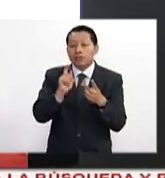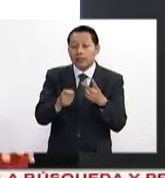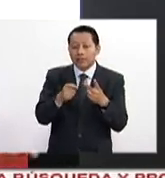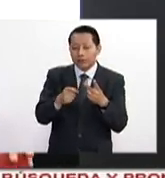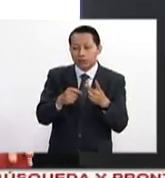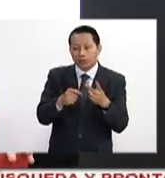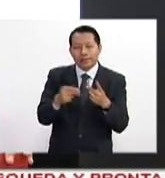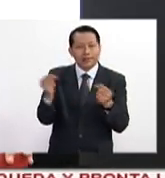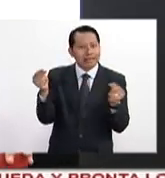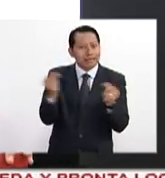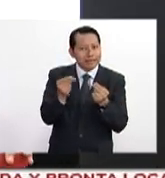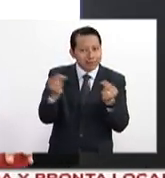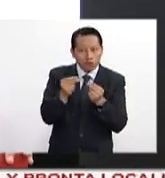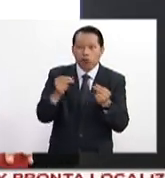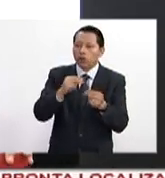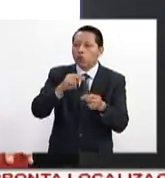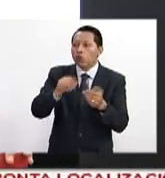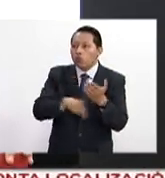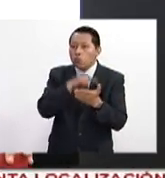esto. Porque